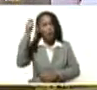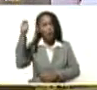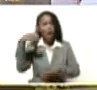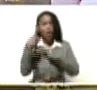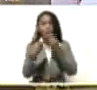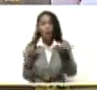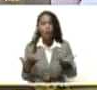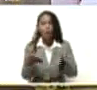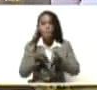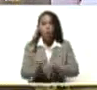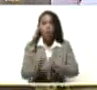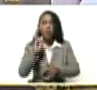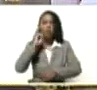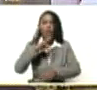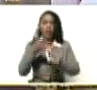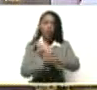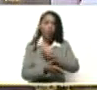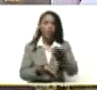como historiador.